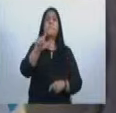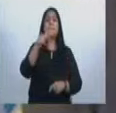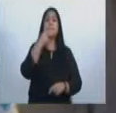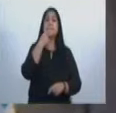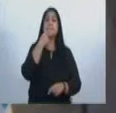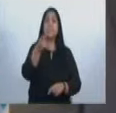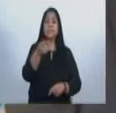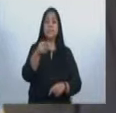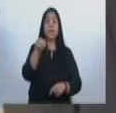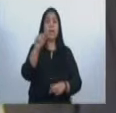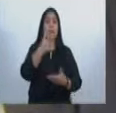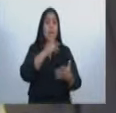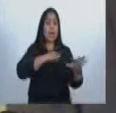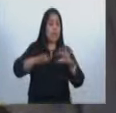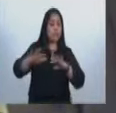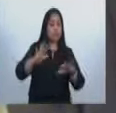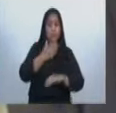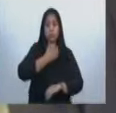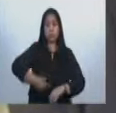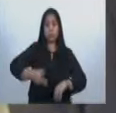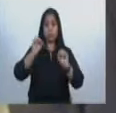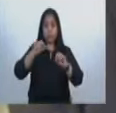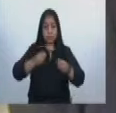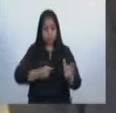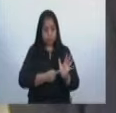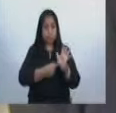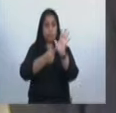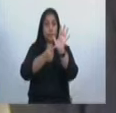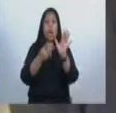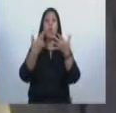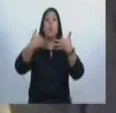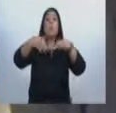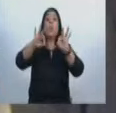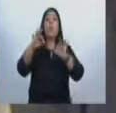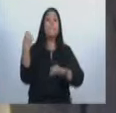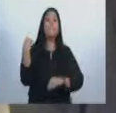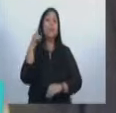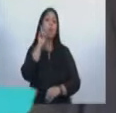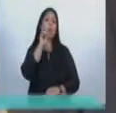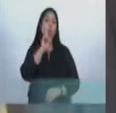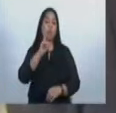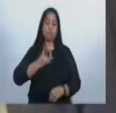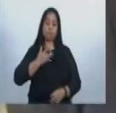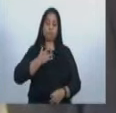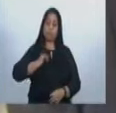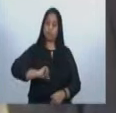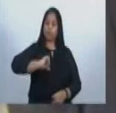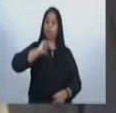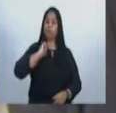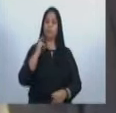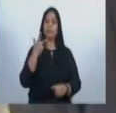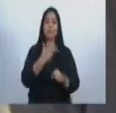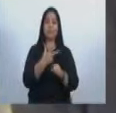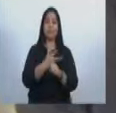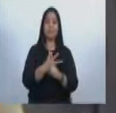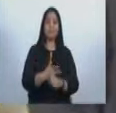gobierno pueden trasladarse en oportunidades para los jóvenes y sentirnos orgullosos de